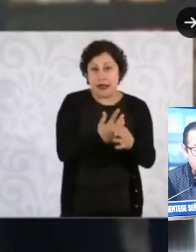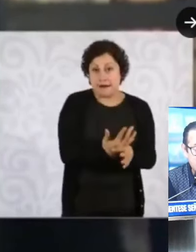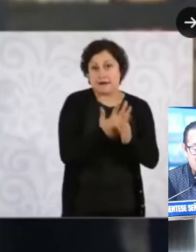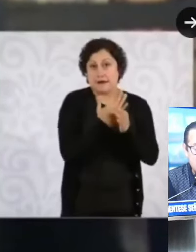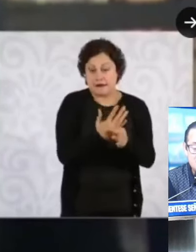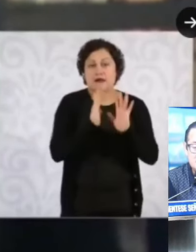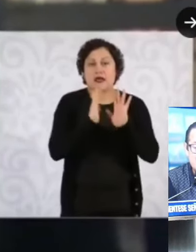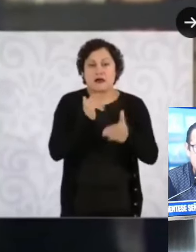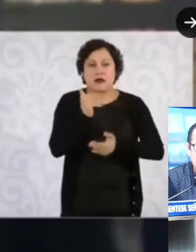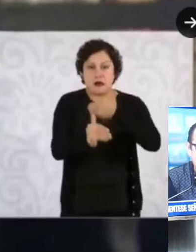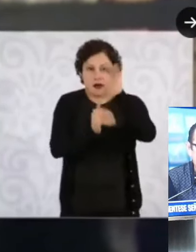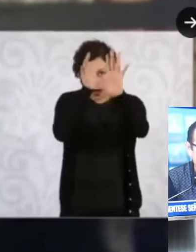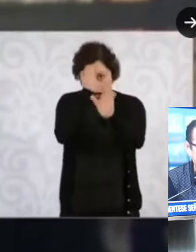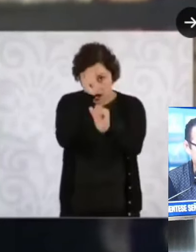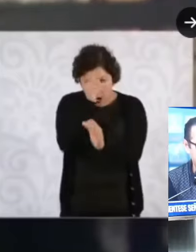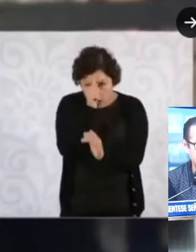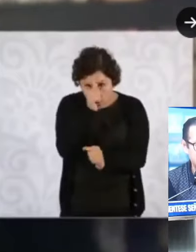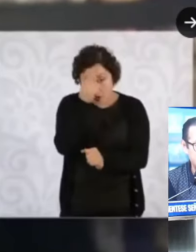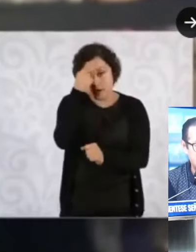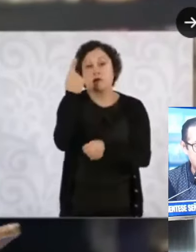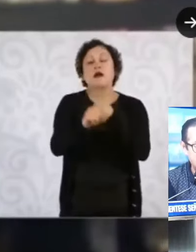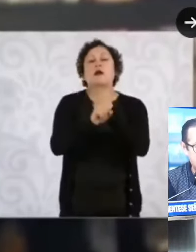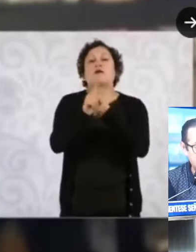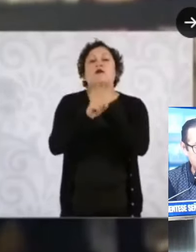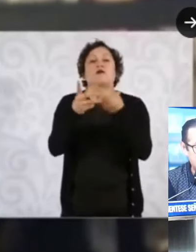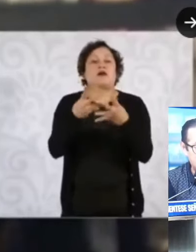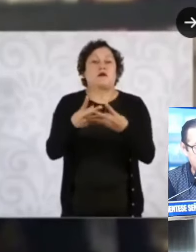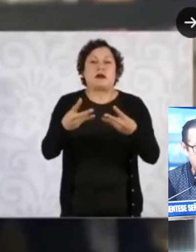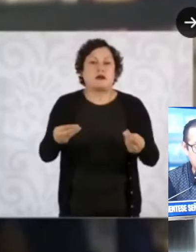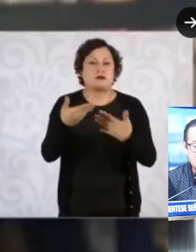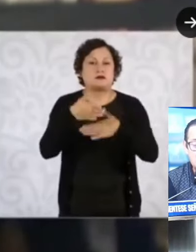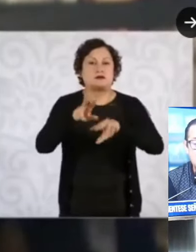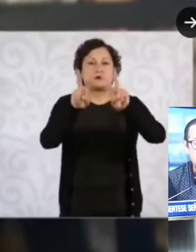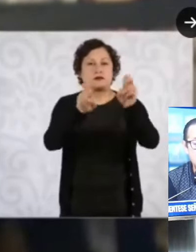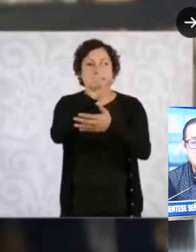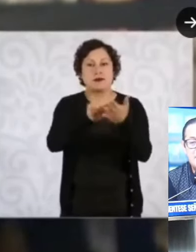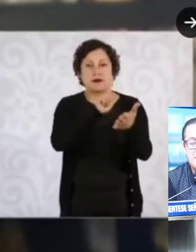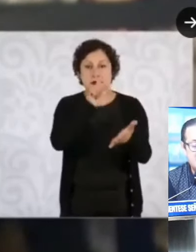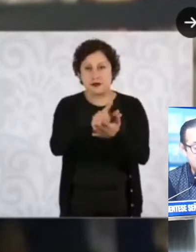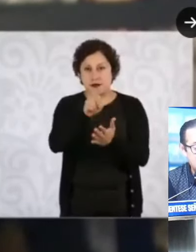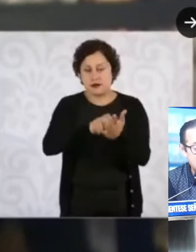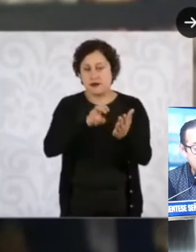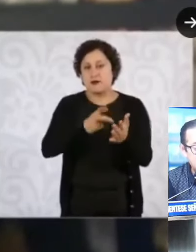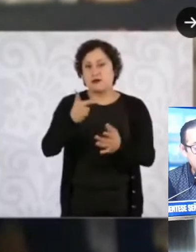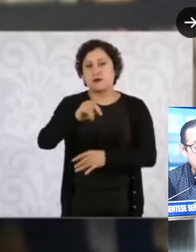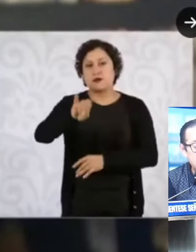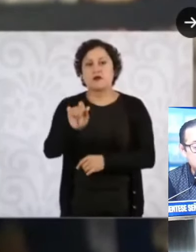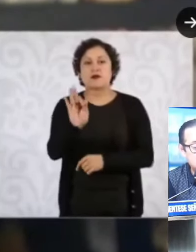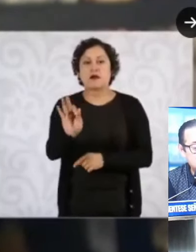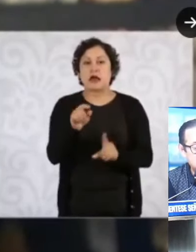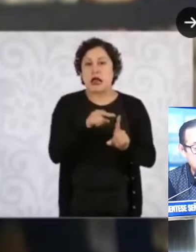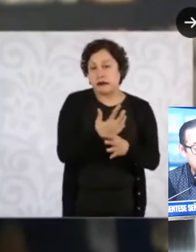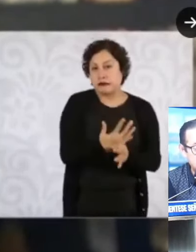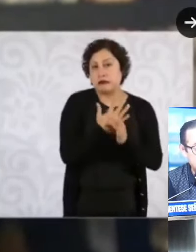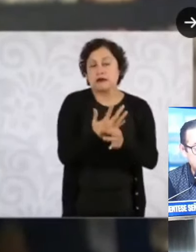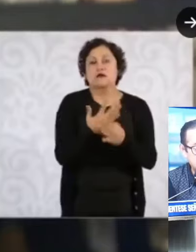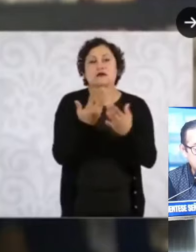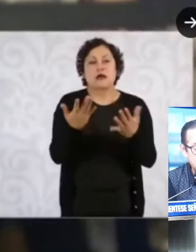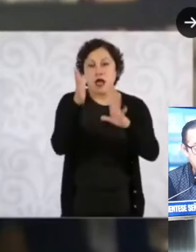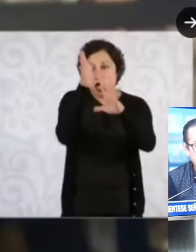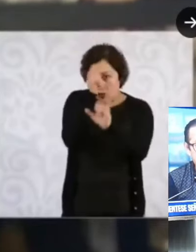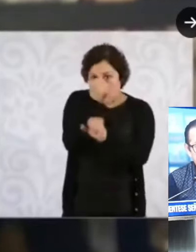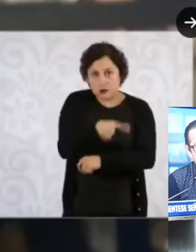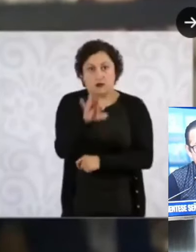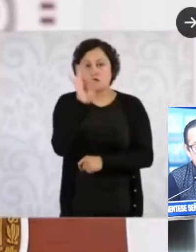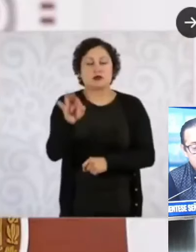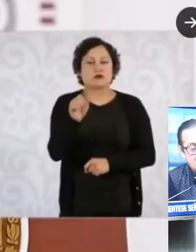sobre todo ya, para terminar, con los problemas, es, tras la reforma, al poder judicial, sin embargo, que todavía no hay, como una totalidad, de acuerdos,